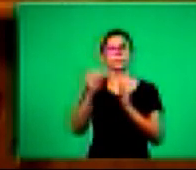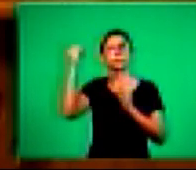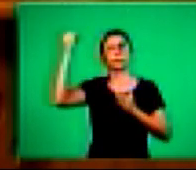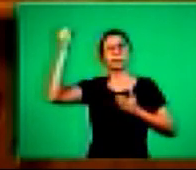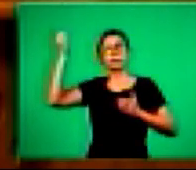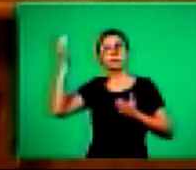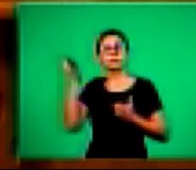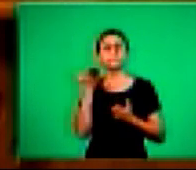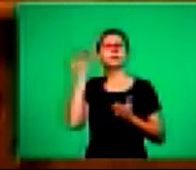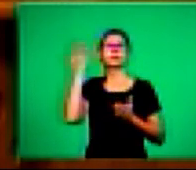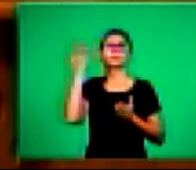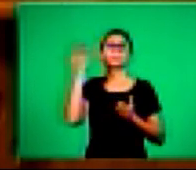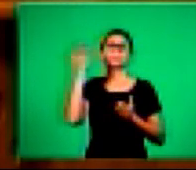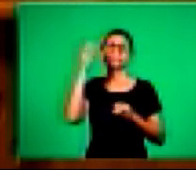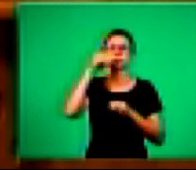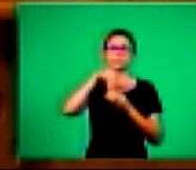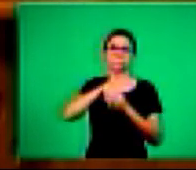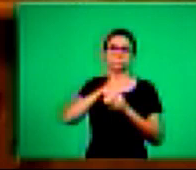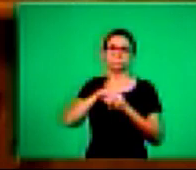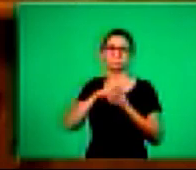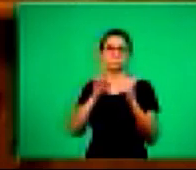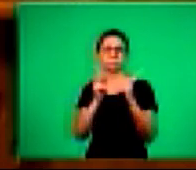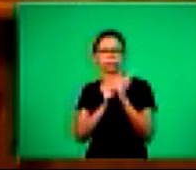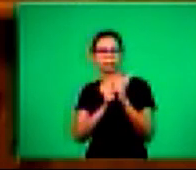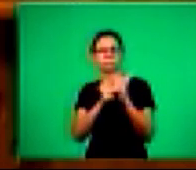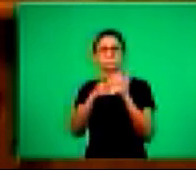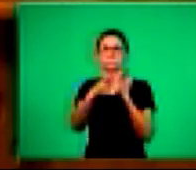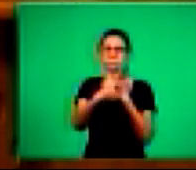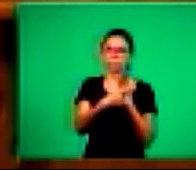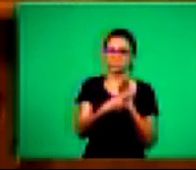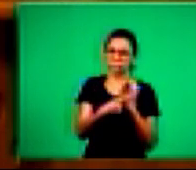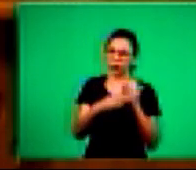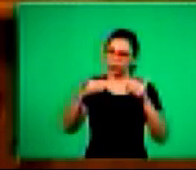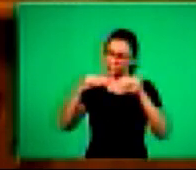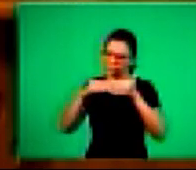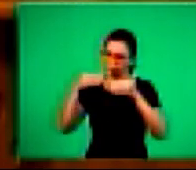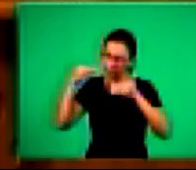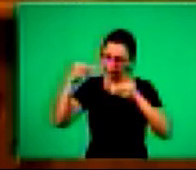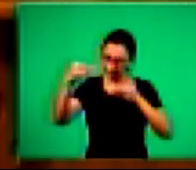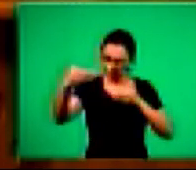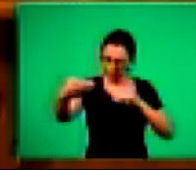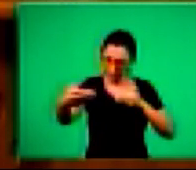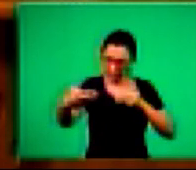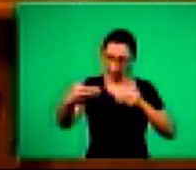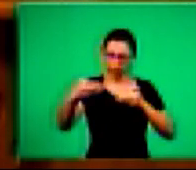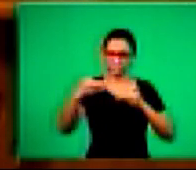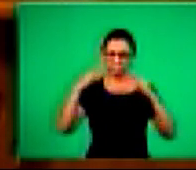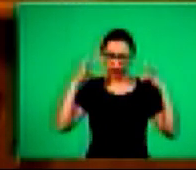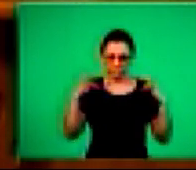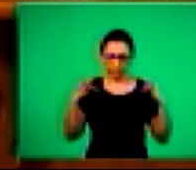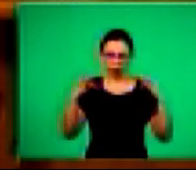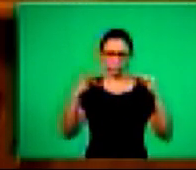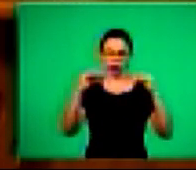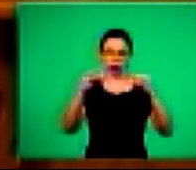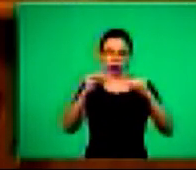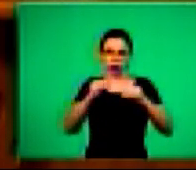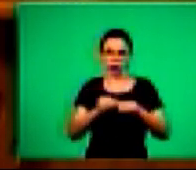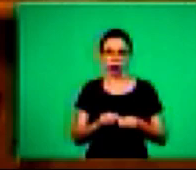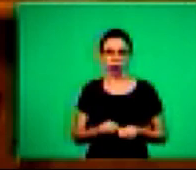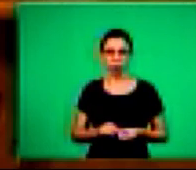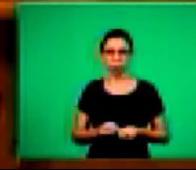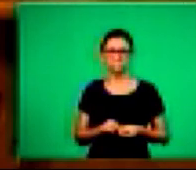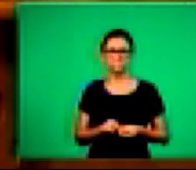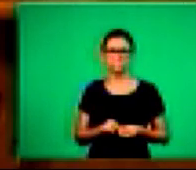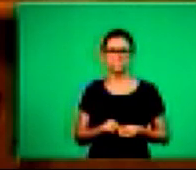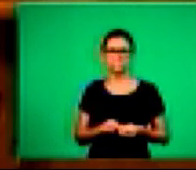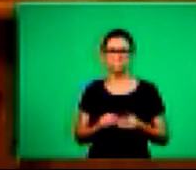parábola no se olvide nadie de aquí en adelante todas las veces que se abra